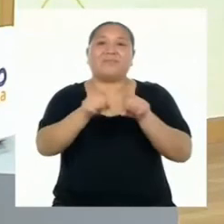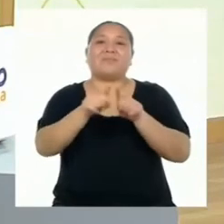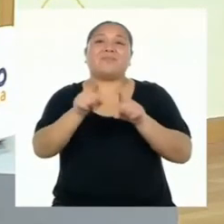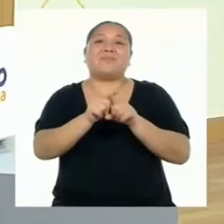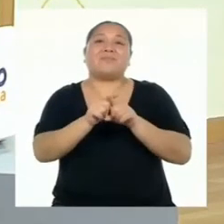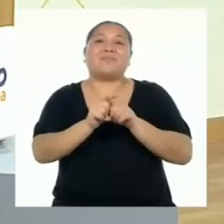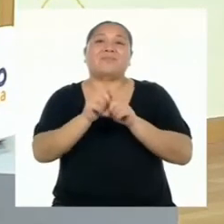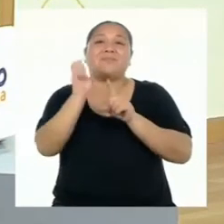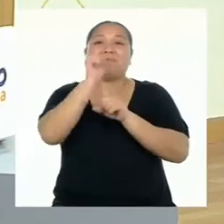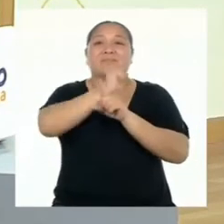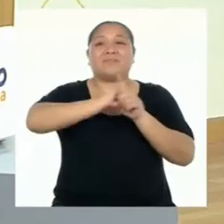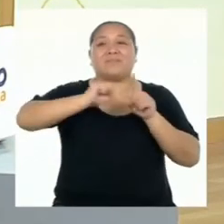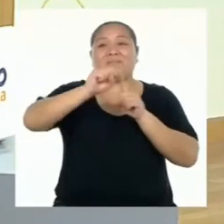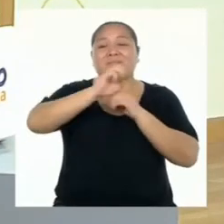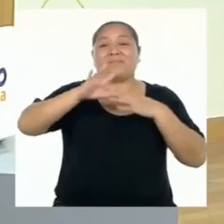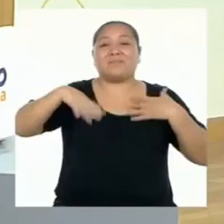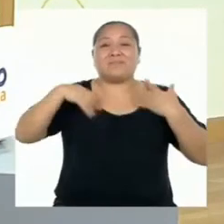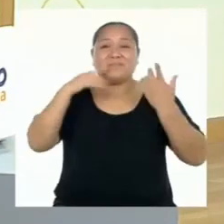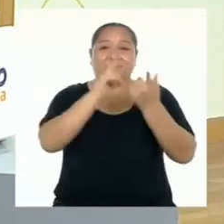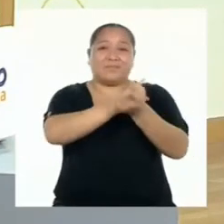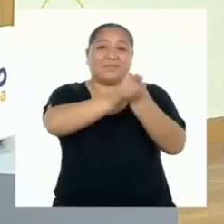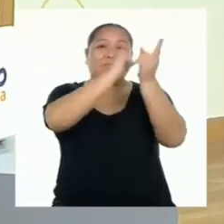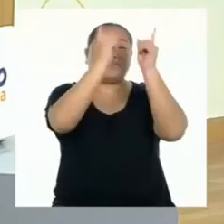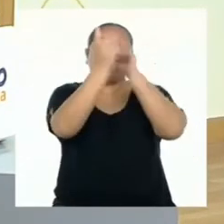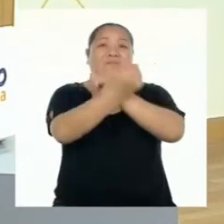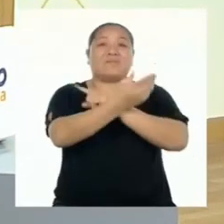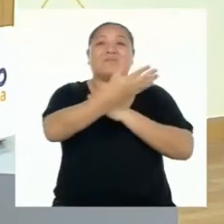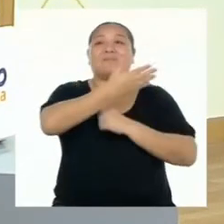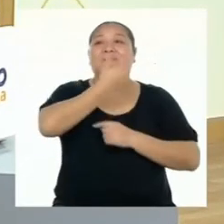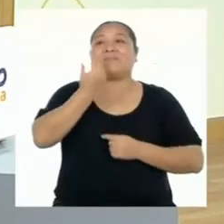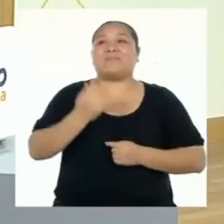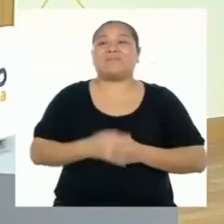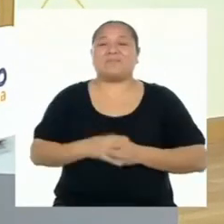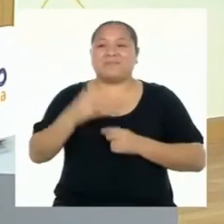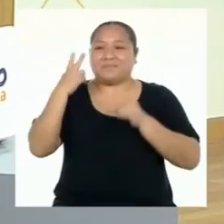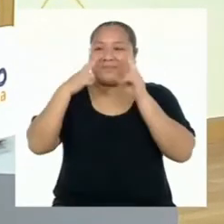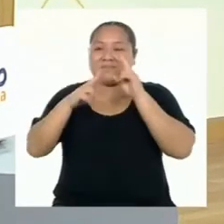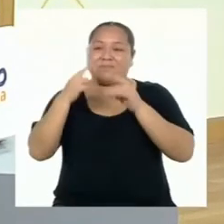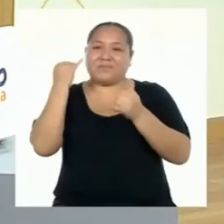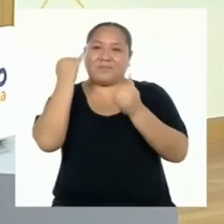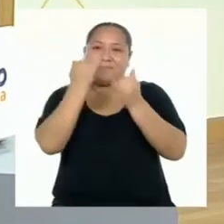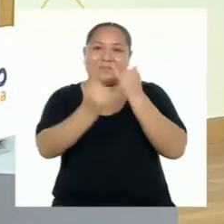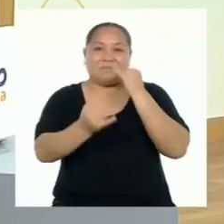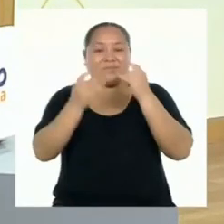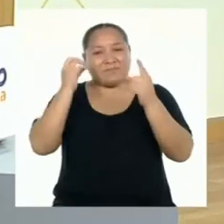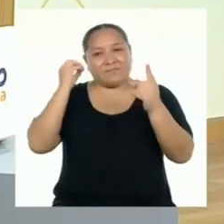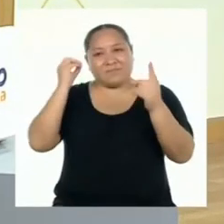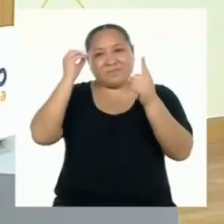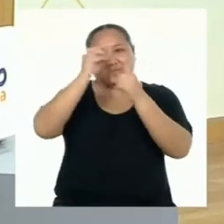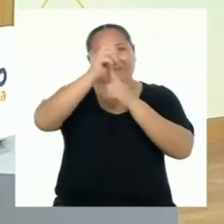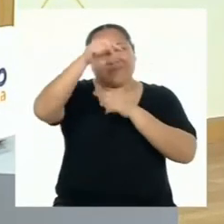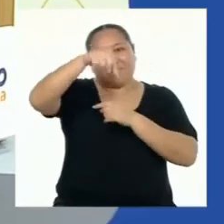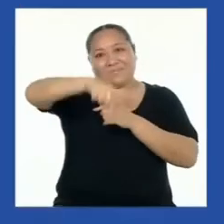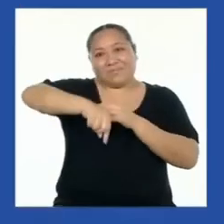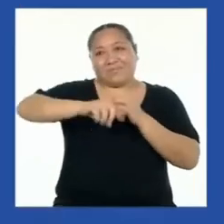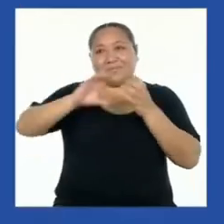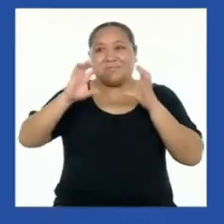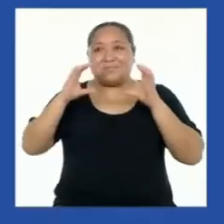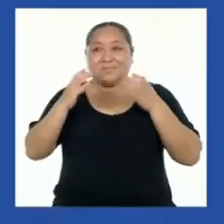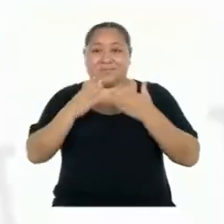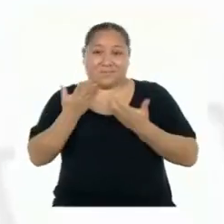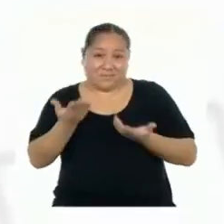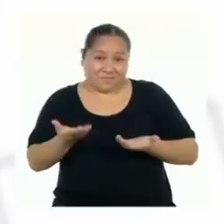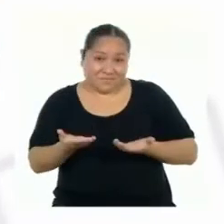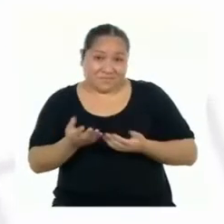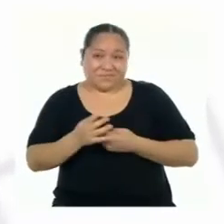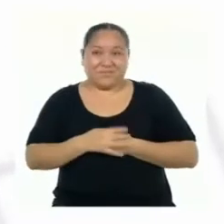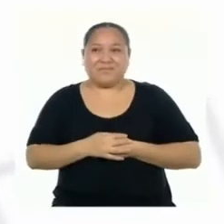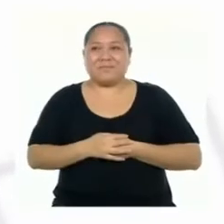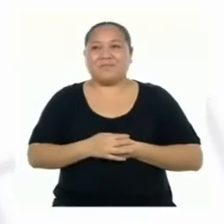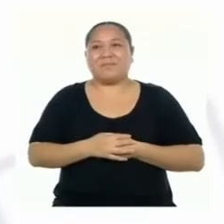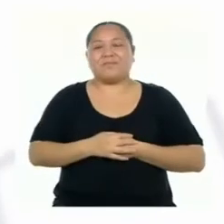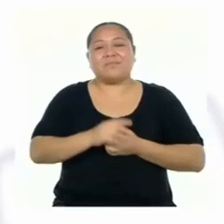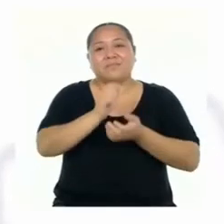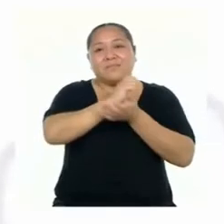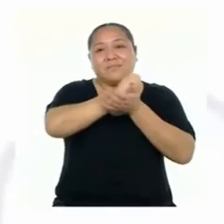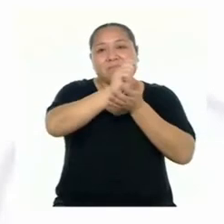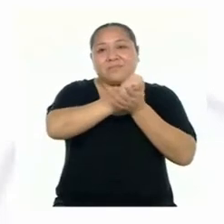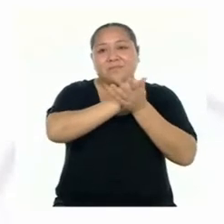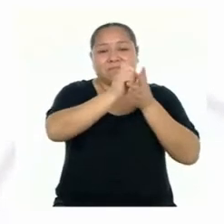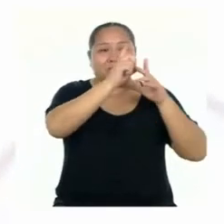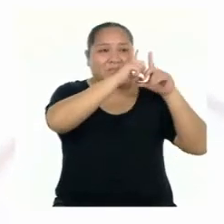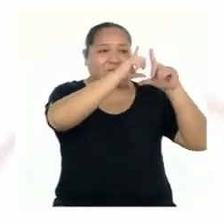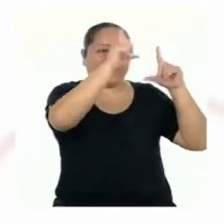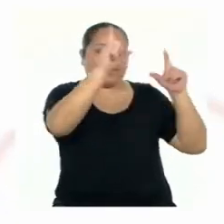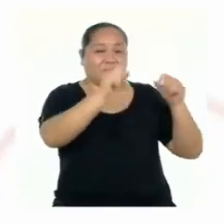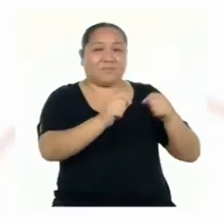es capaz de cambiar para mejor. Vamos a ver el último reto de esta área. ¿Les parece? Van a redactar un